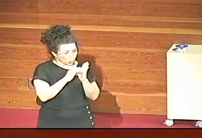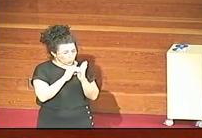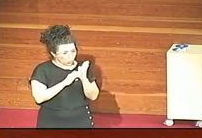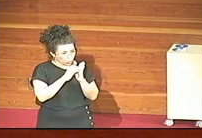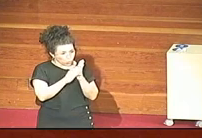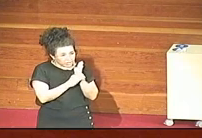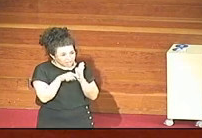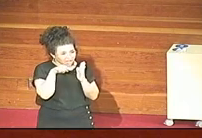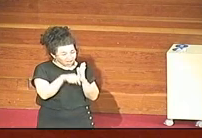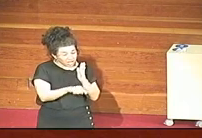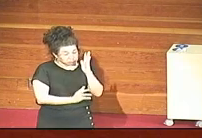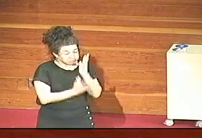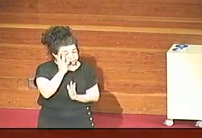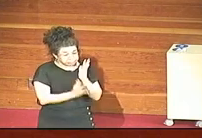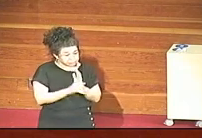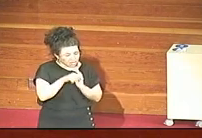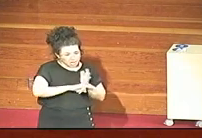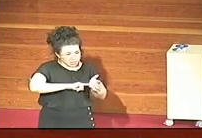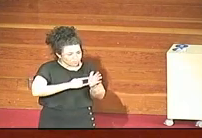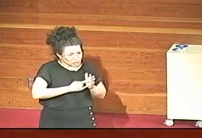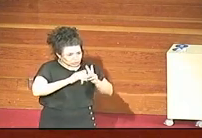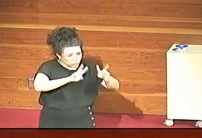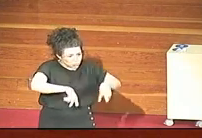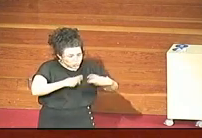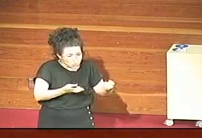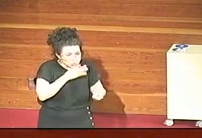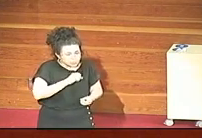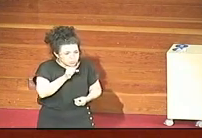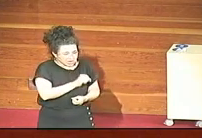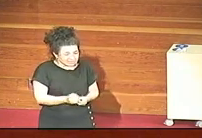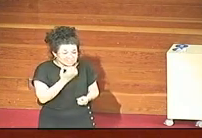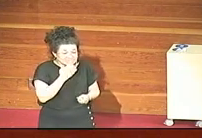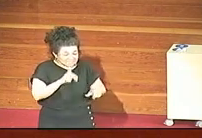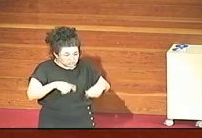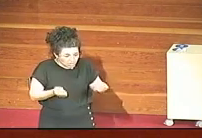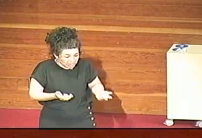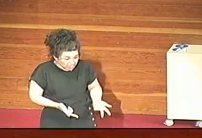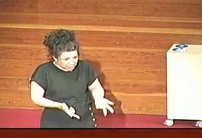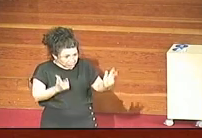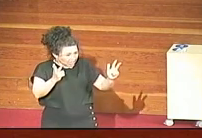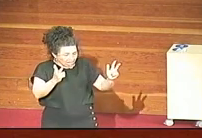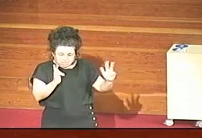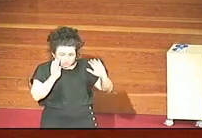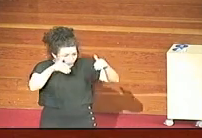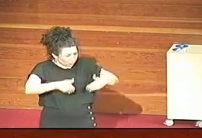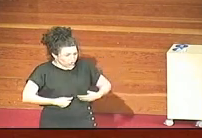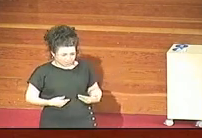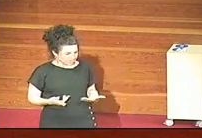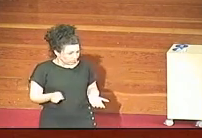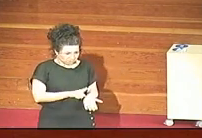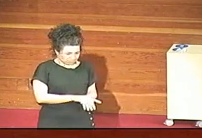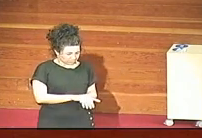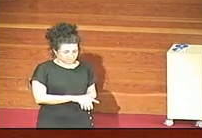que es que es una maravilla y si a la naturaleza le dejas vuelve vuelve el problema es que